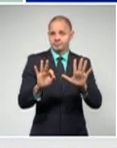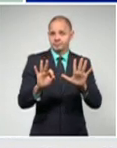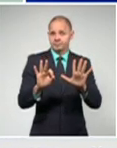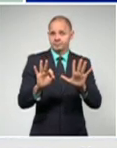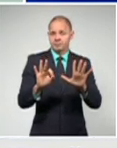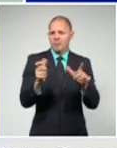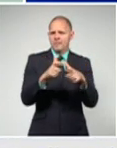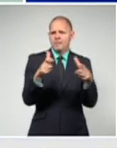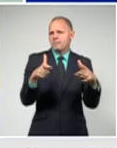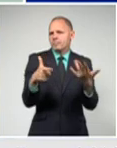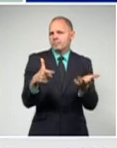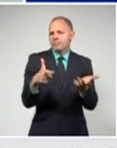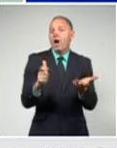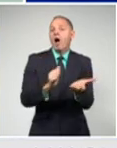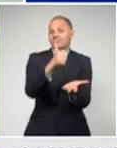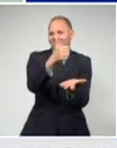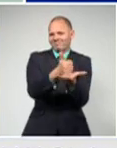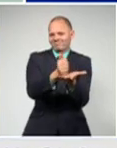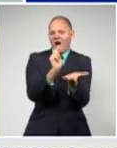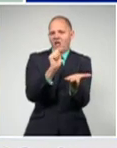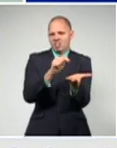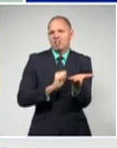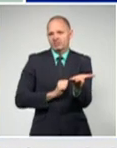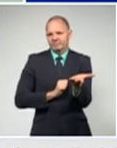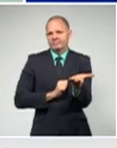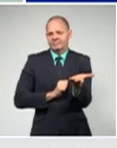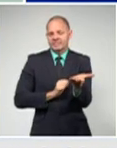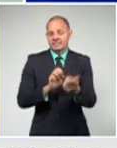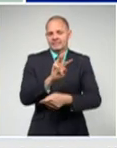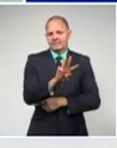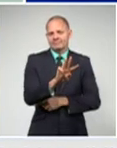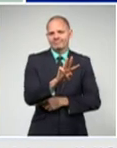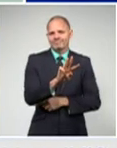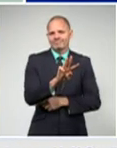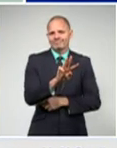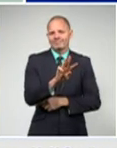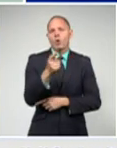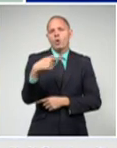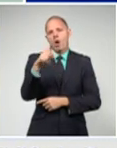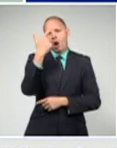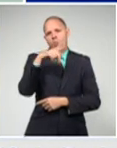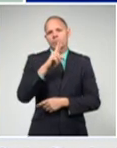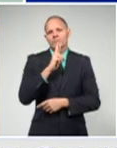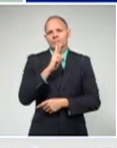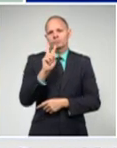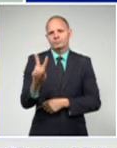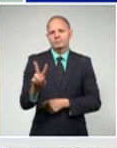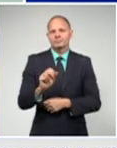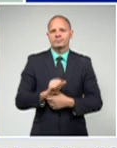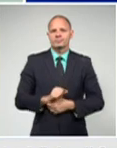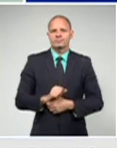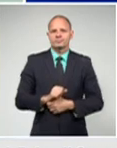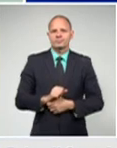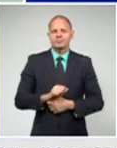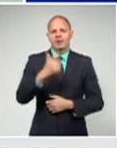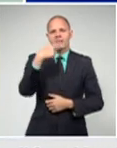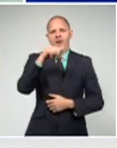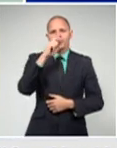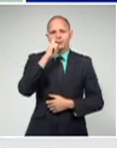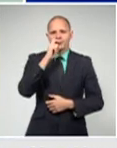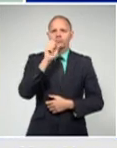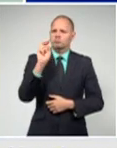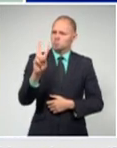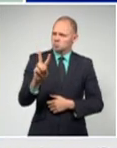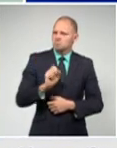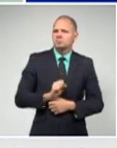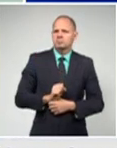mayor número en el municipio cabecera, Cienfuegos 3, Aguada de Pasajeros 2, Abreu 2 también